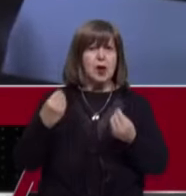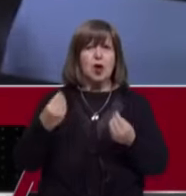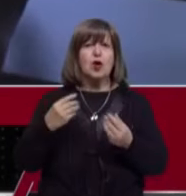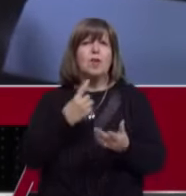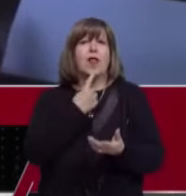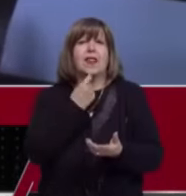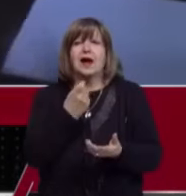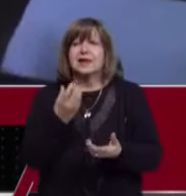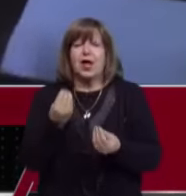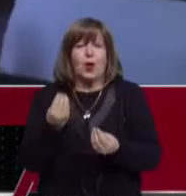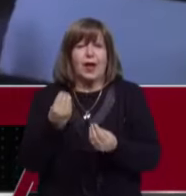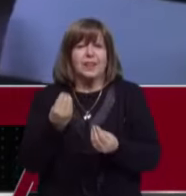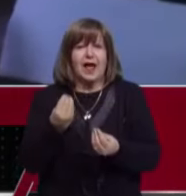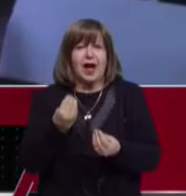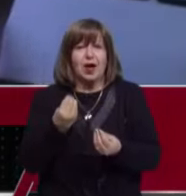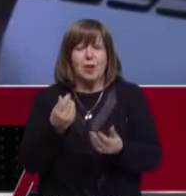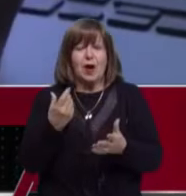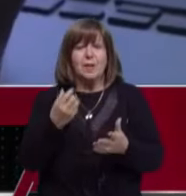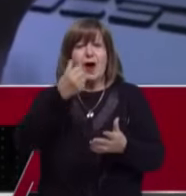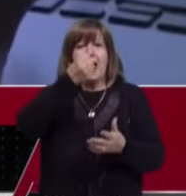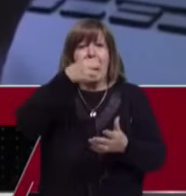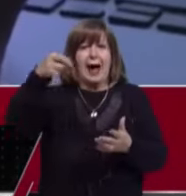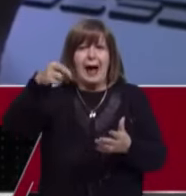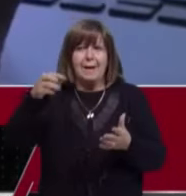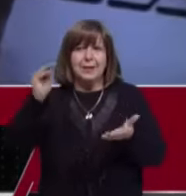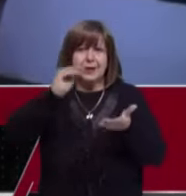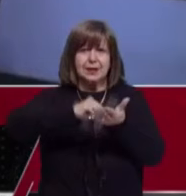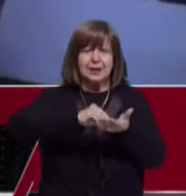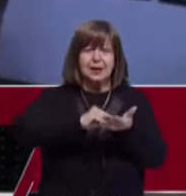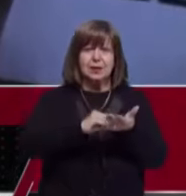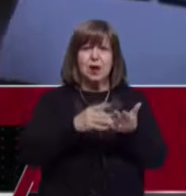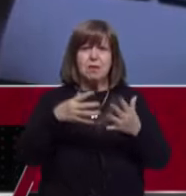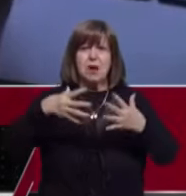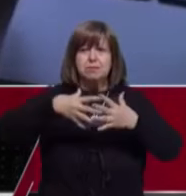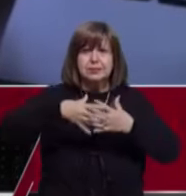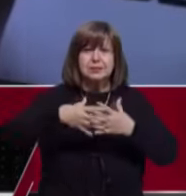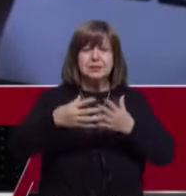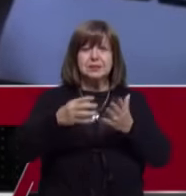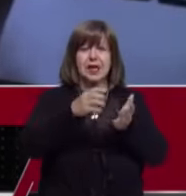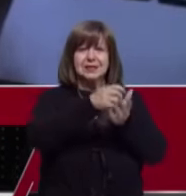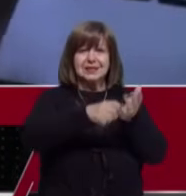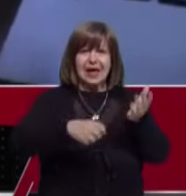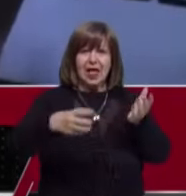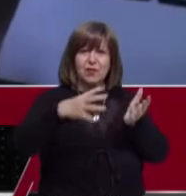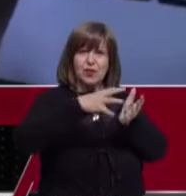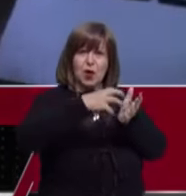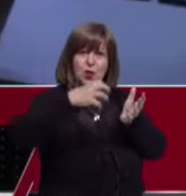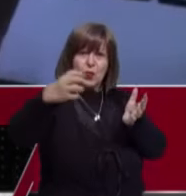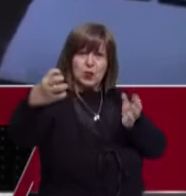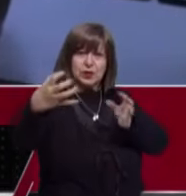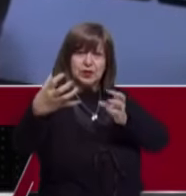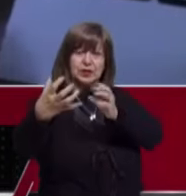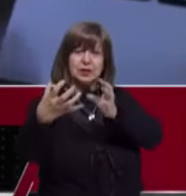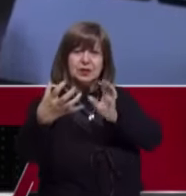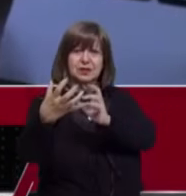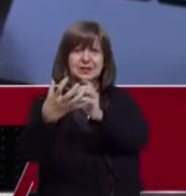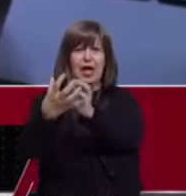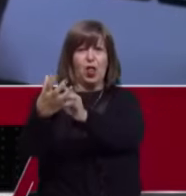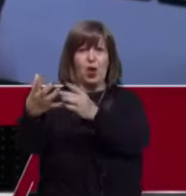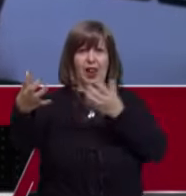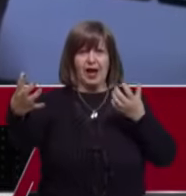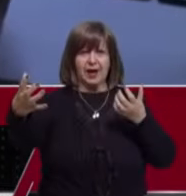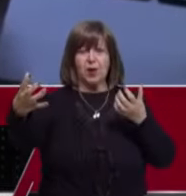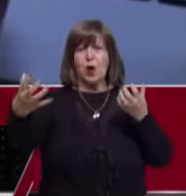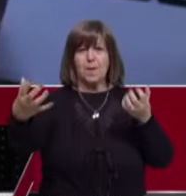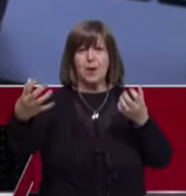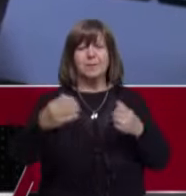para darnos cuenta de que quizás instalamos esta aplicación y que hay alguien interfiriendo en nuestro celular, utilizando nuestro dispositivo a la distancia? Bueno,